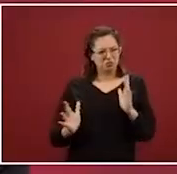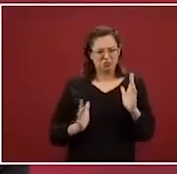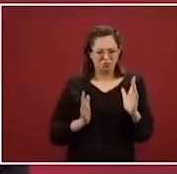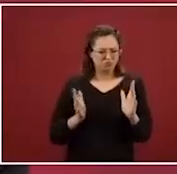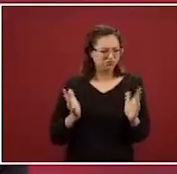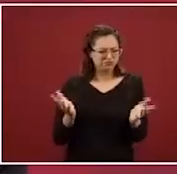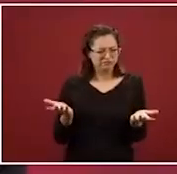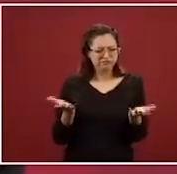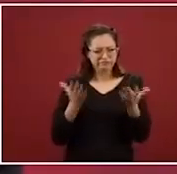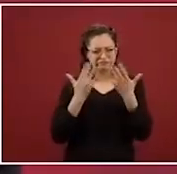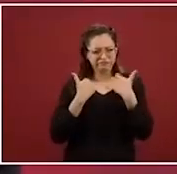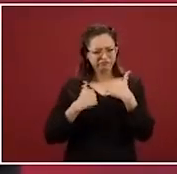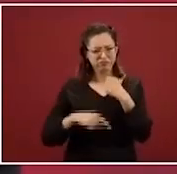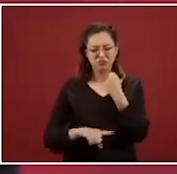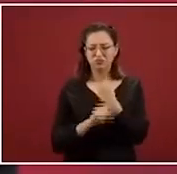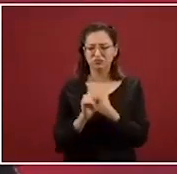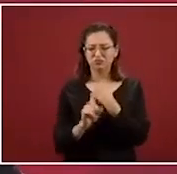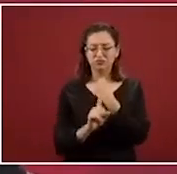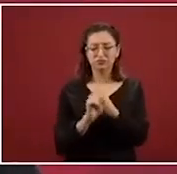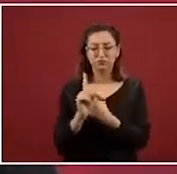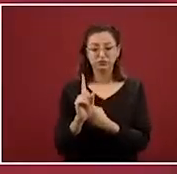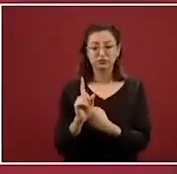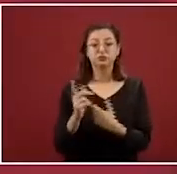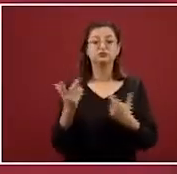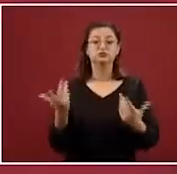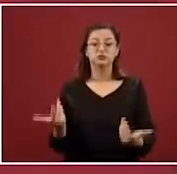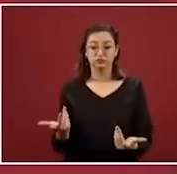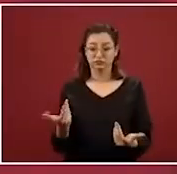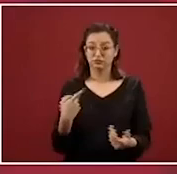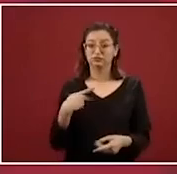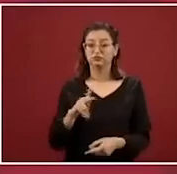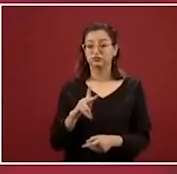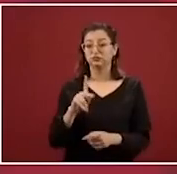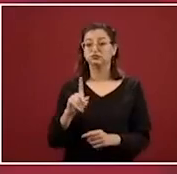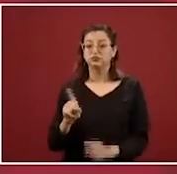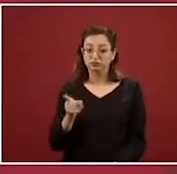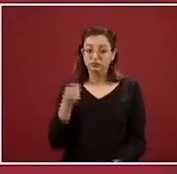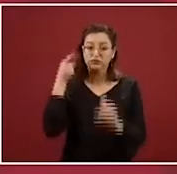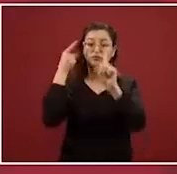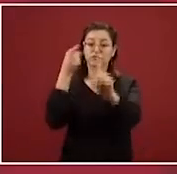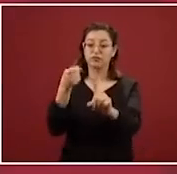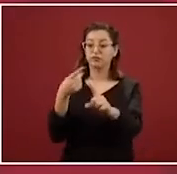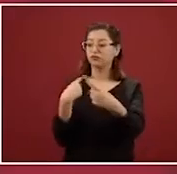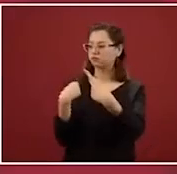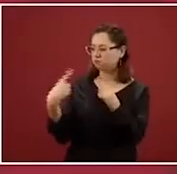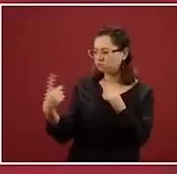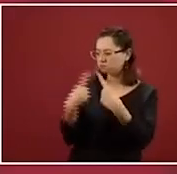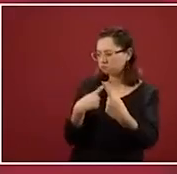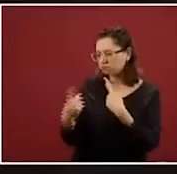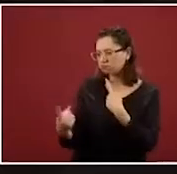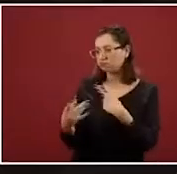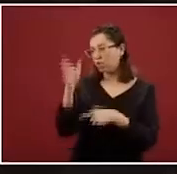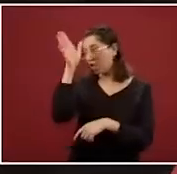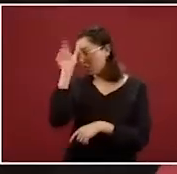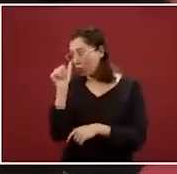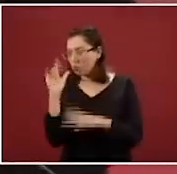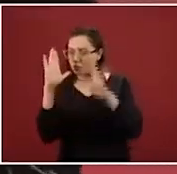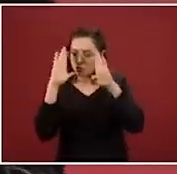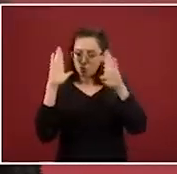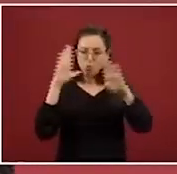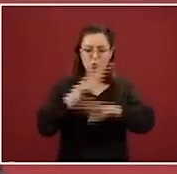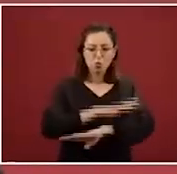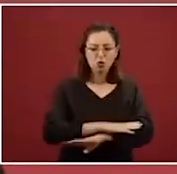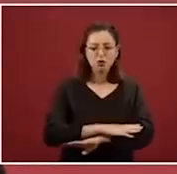absolutamente. Hay que buscar nada más el diálogo, la conciliación, que